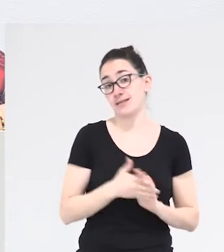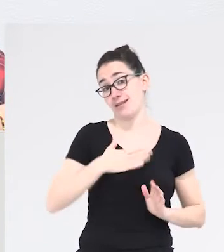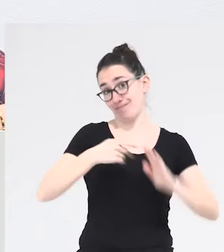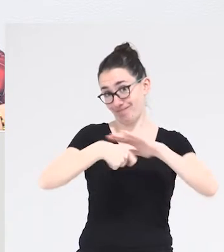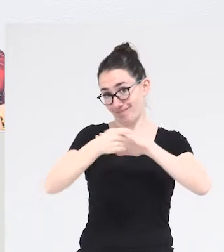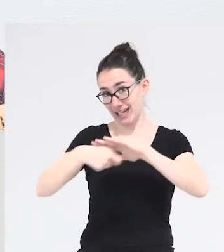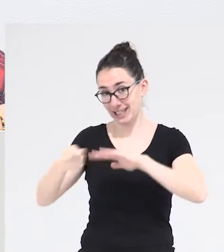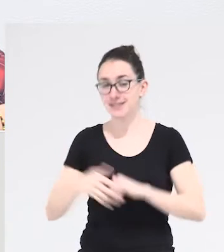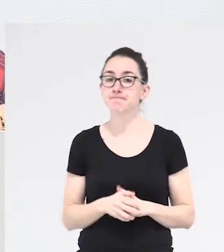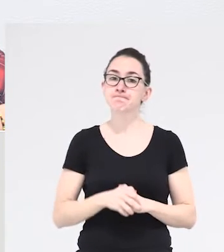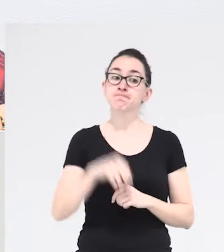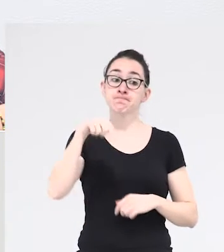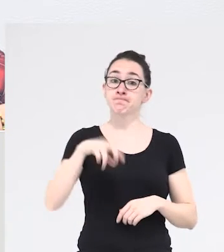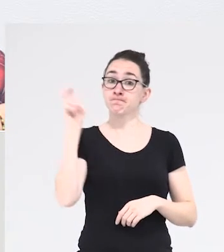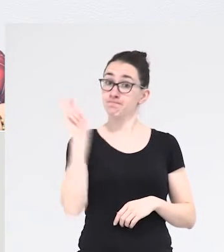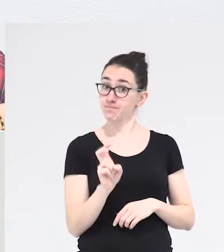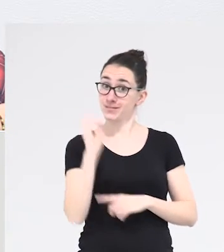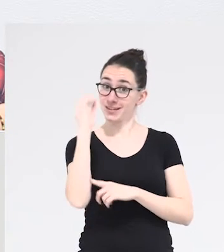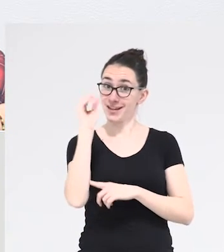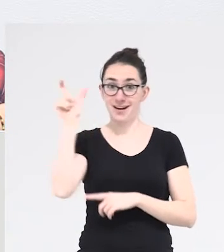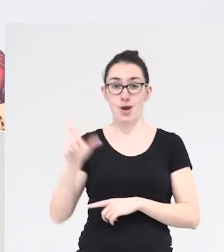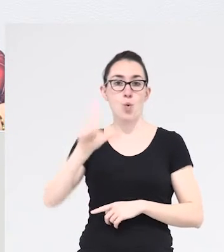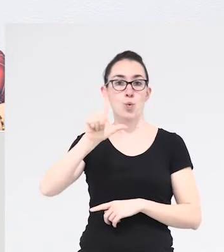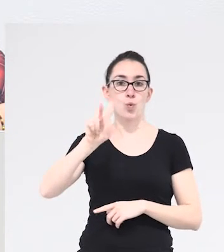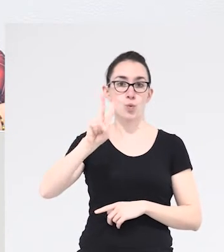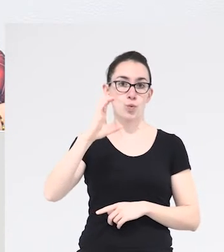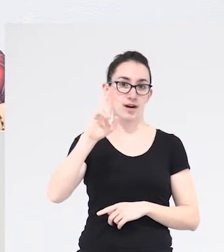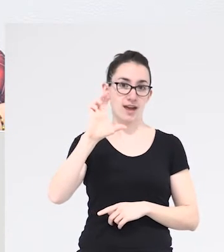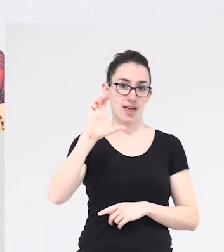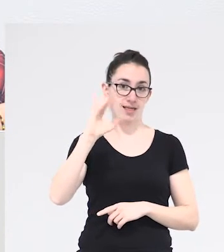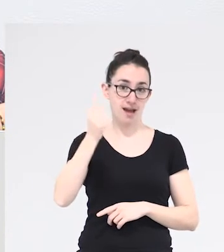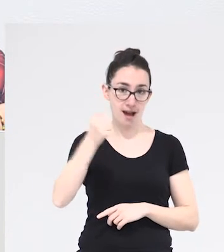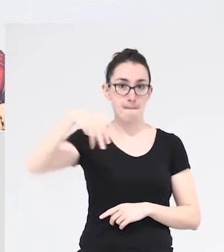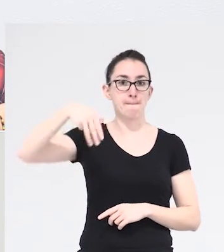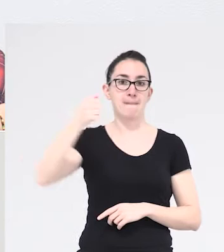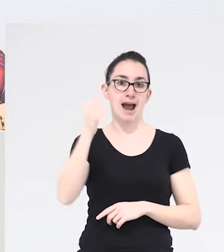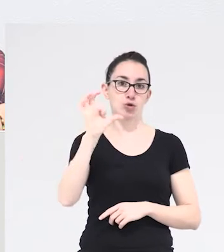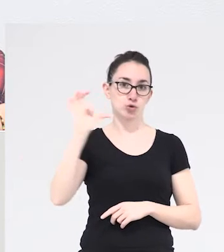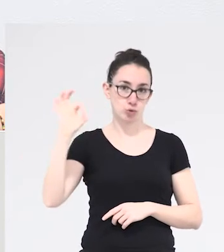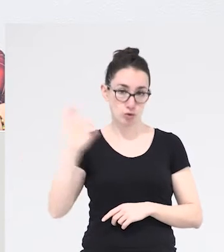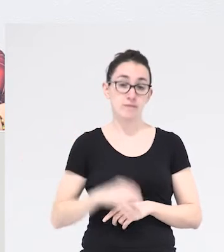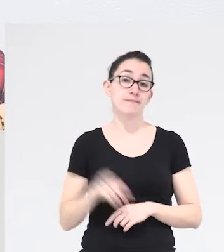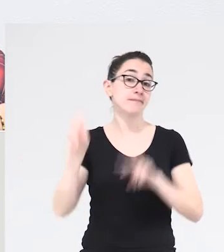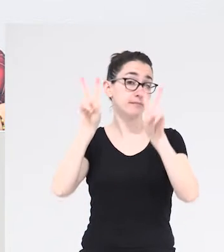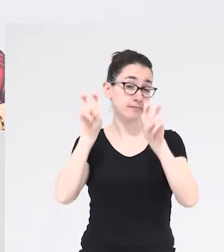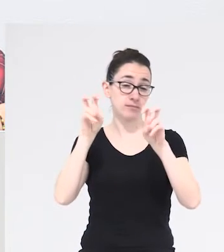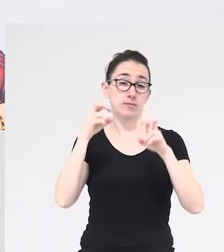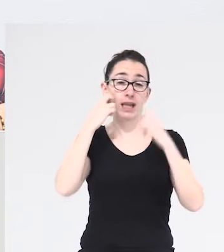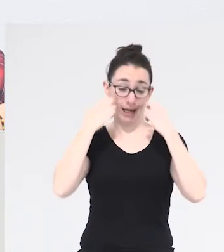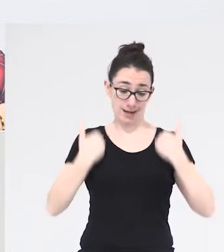Gasteiz. Hoy tenemos con nosotras a Lucrezia Mansón, que nos va a hablar acerca de politizar la